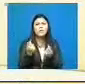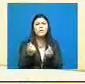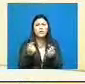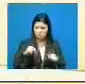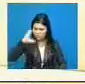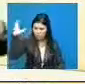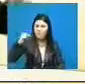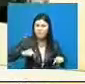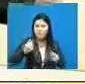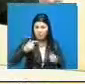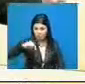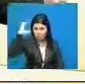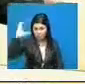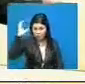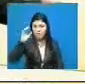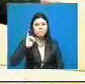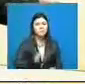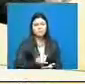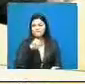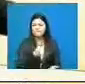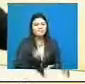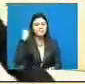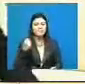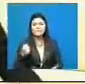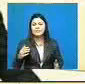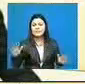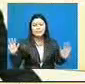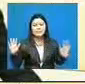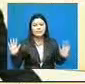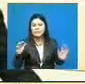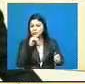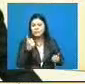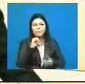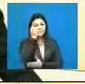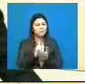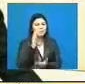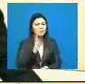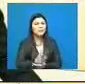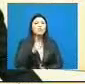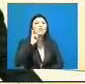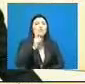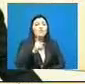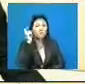colombiana entró en esa supuesta crisis.